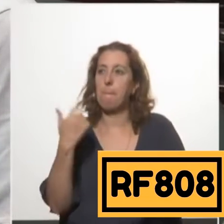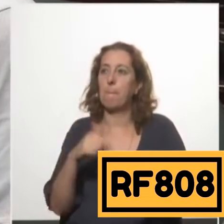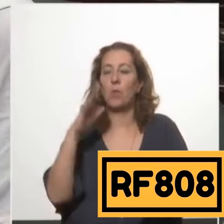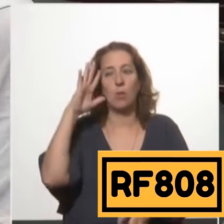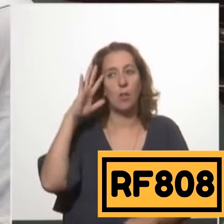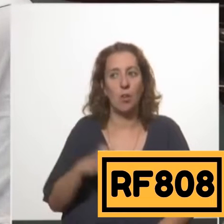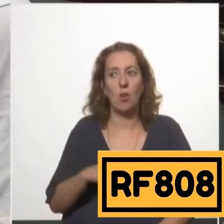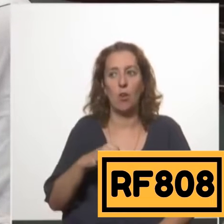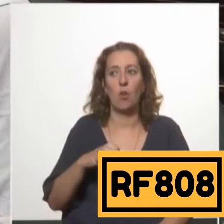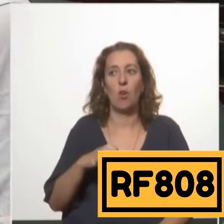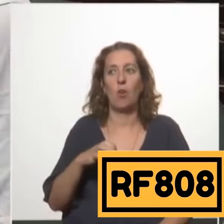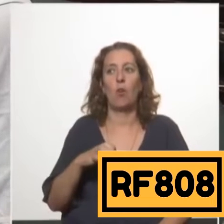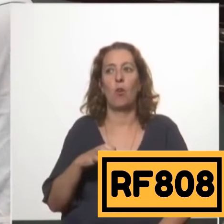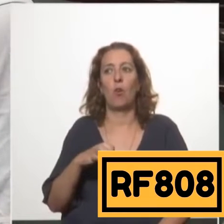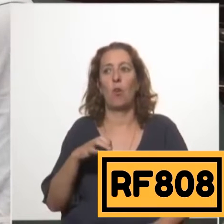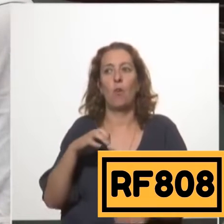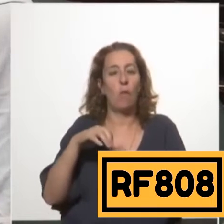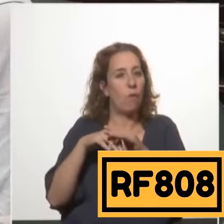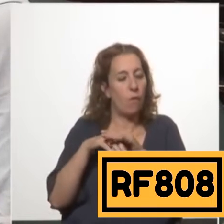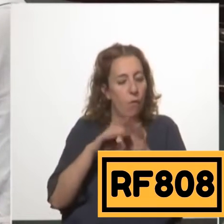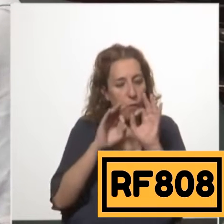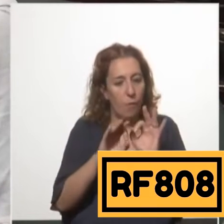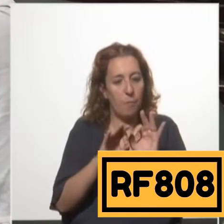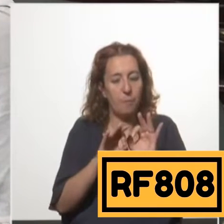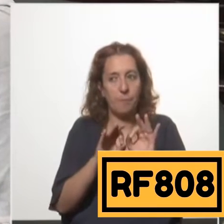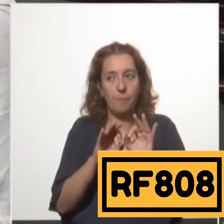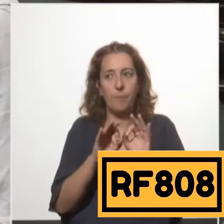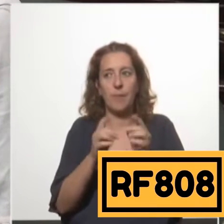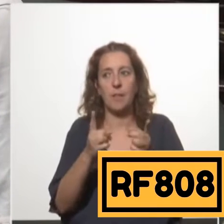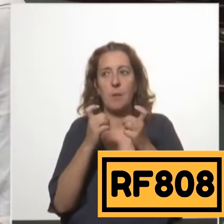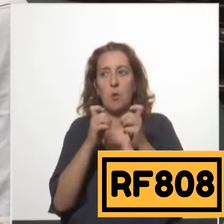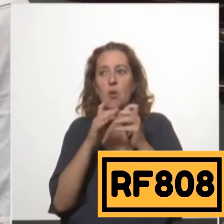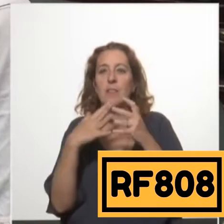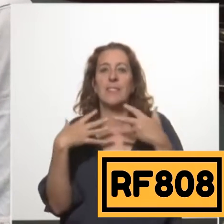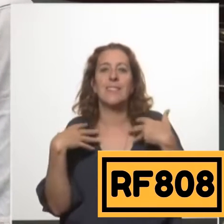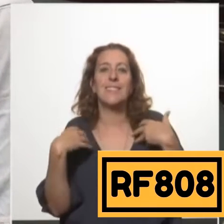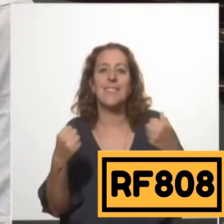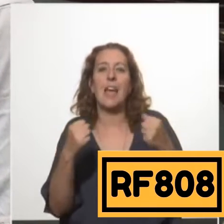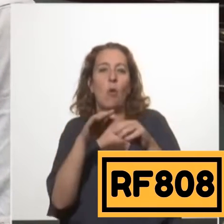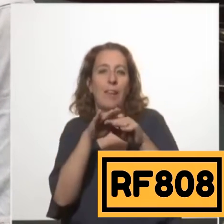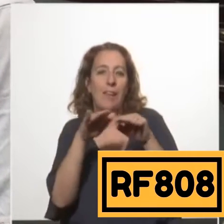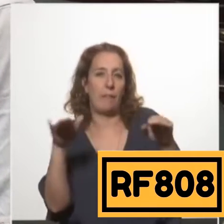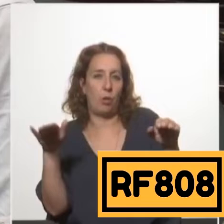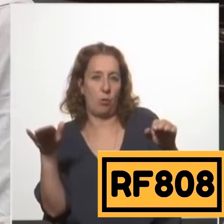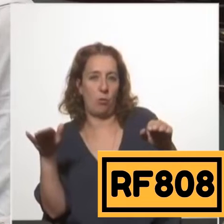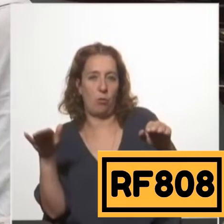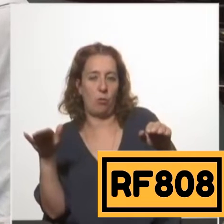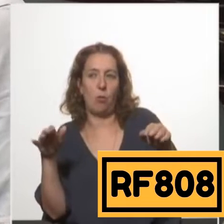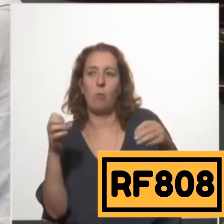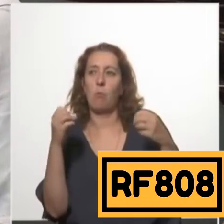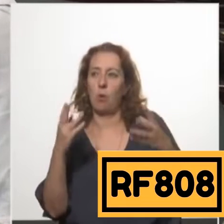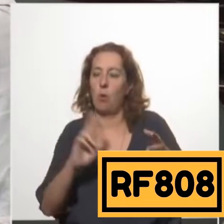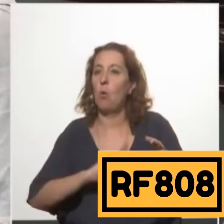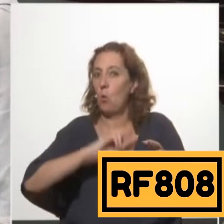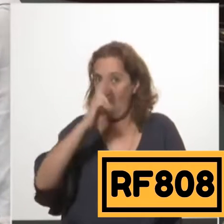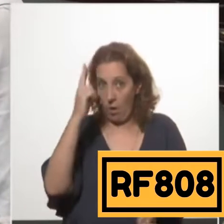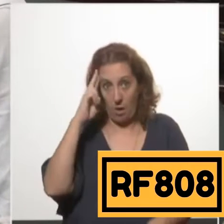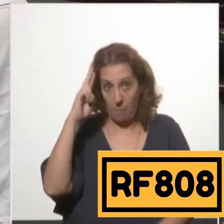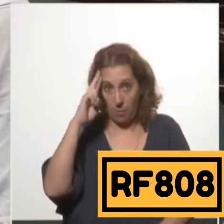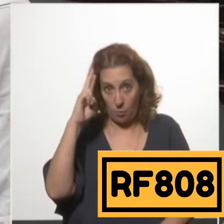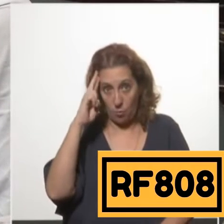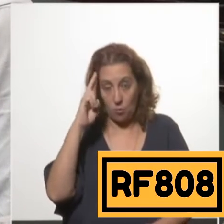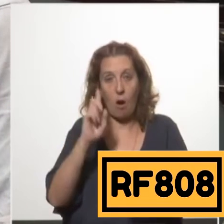fondo es que nosotros tenemos que encontrar un sano equilibrio. Porque el Uruguay es respetuoso de los